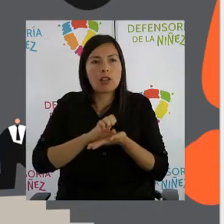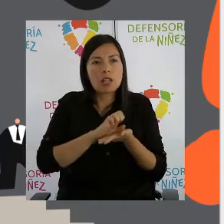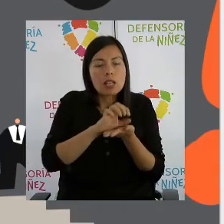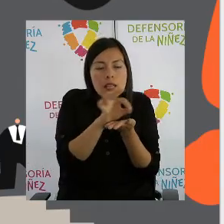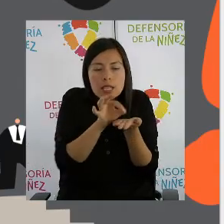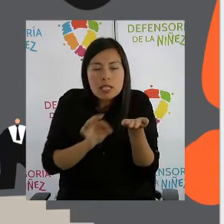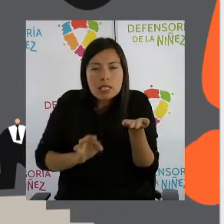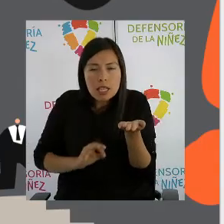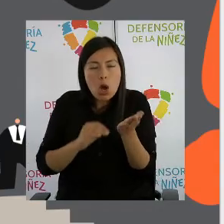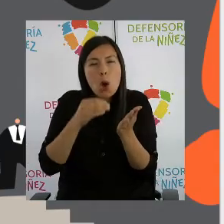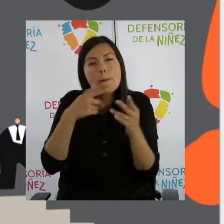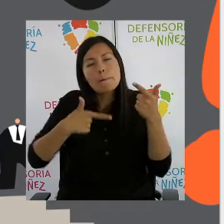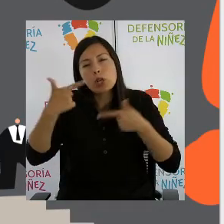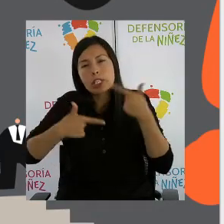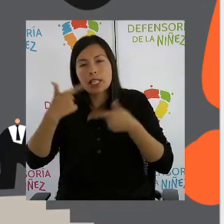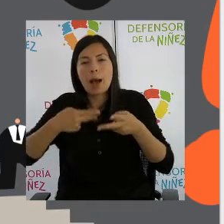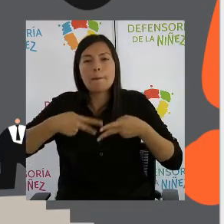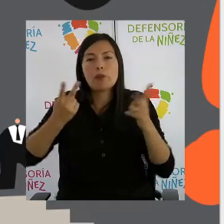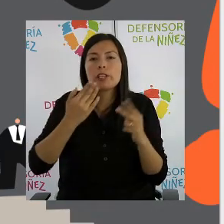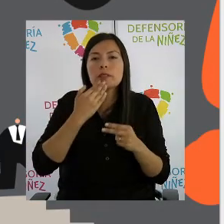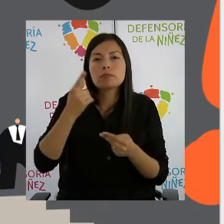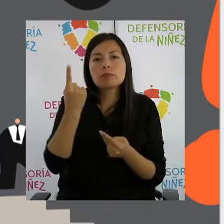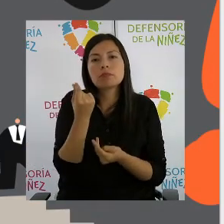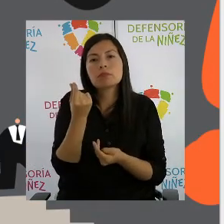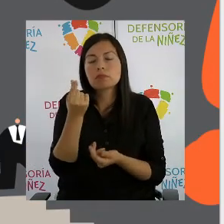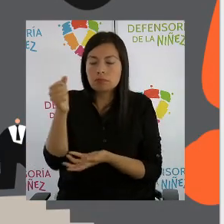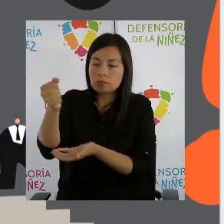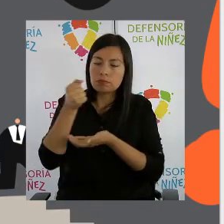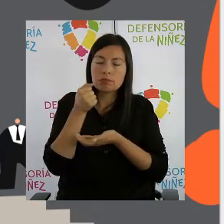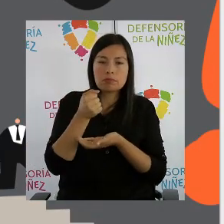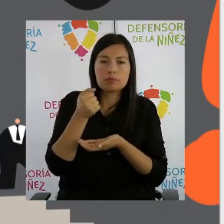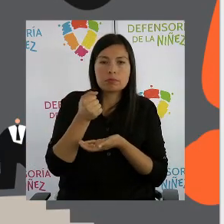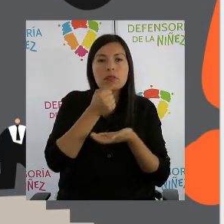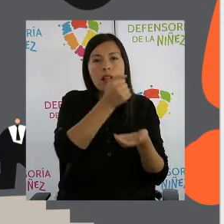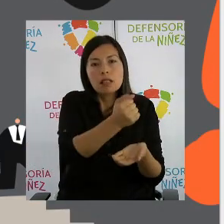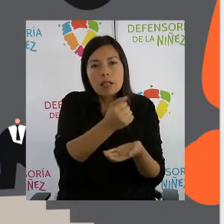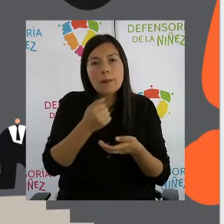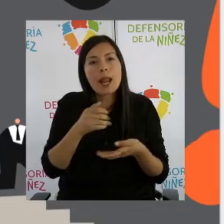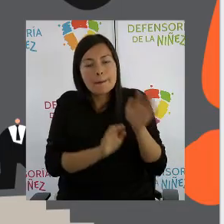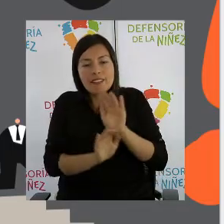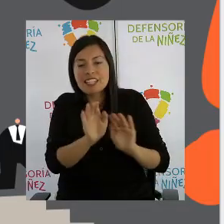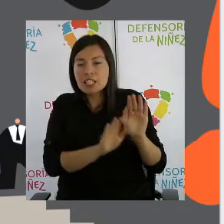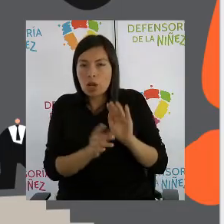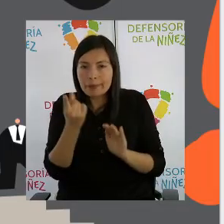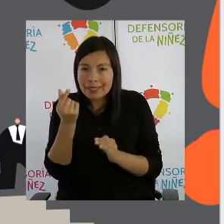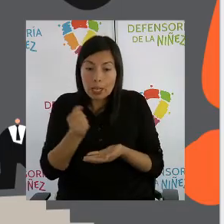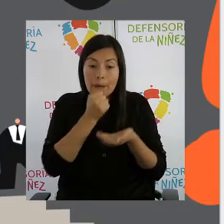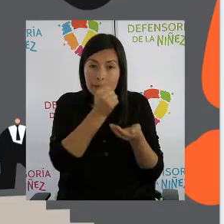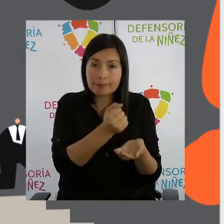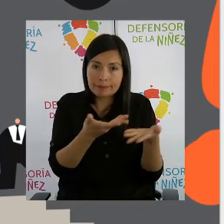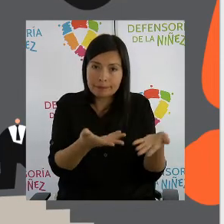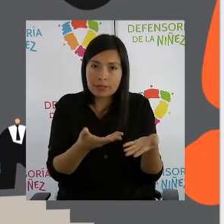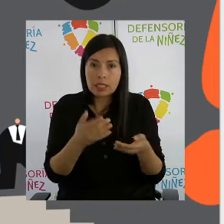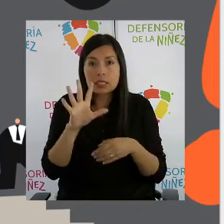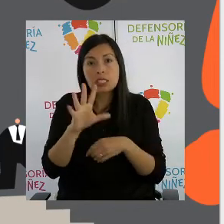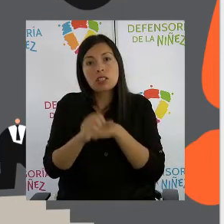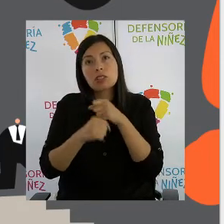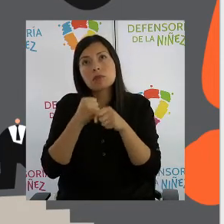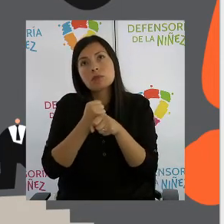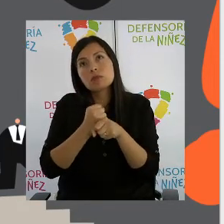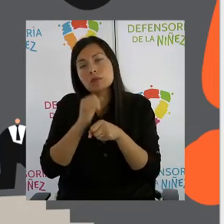políticas públicas, sino que también en términos presupuestarios, efectivamente invertir en prevención, aunque eso tenga réditos probablemente en 5 o en 10 años